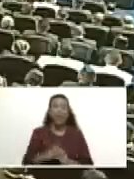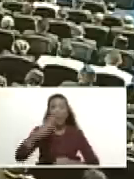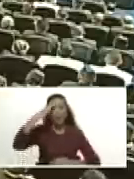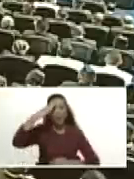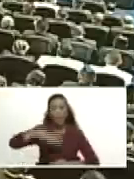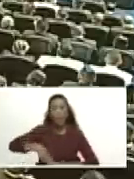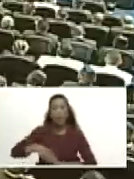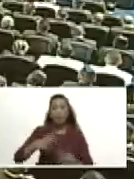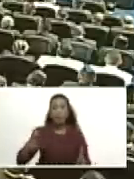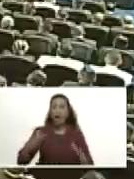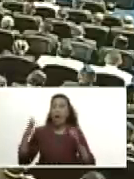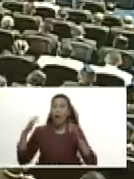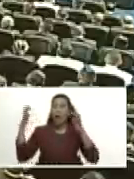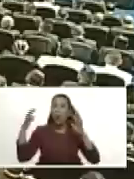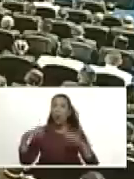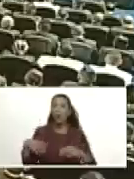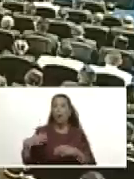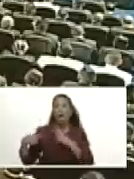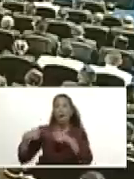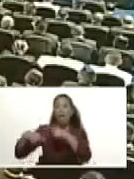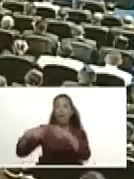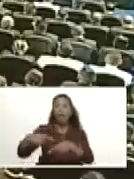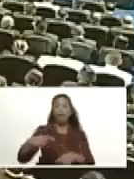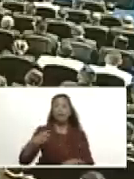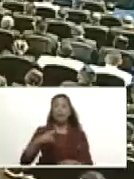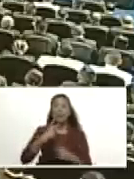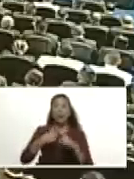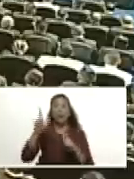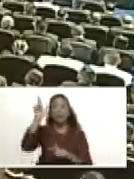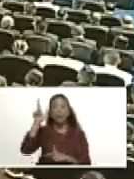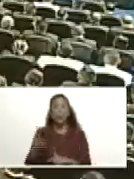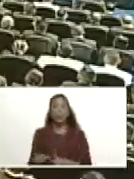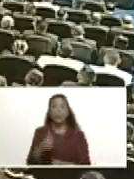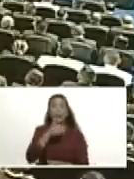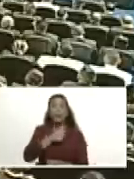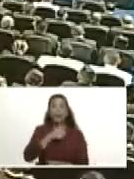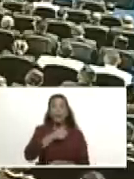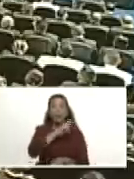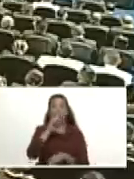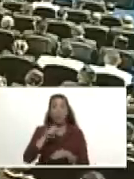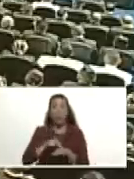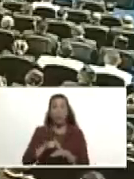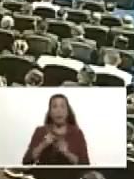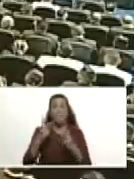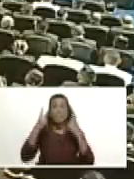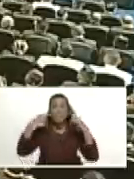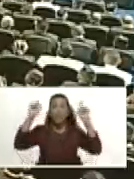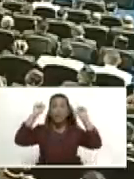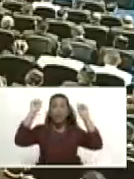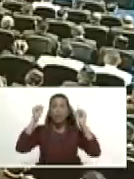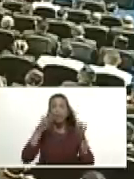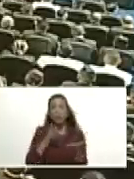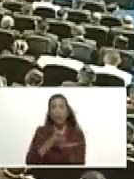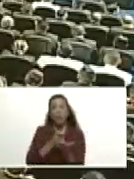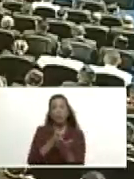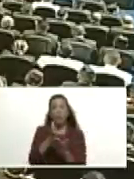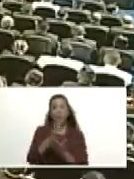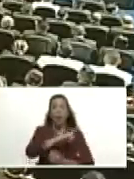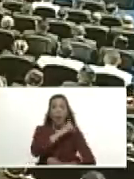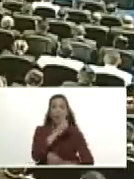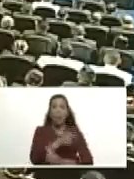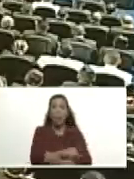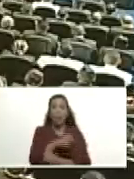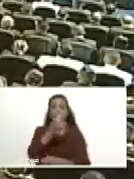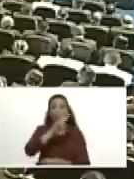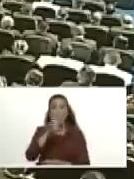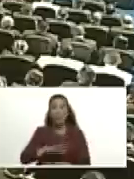heredera de las glorias de los libertadores de América para sustentar la batalla de resistencia nacional victorioso que ha llevado adelante el pueblo de